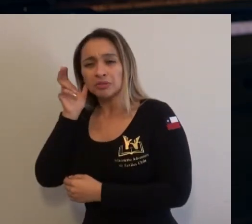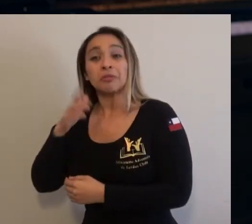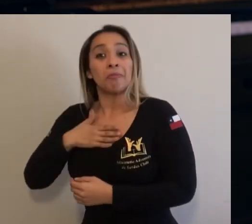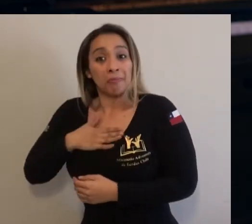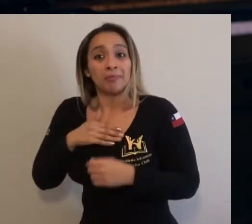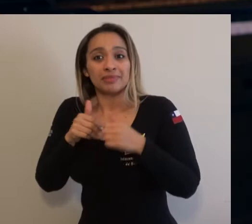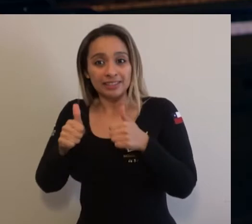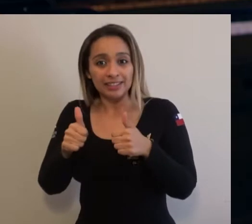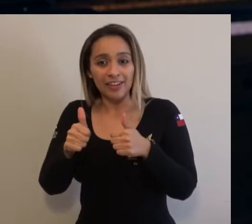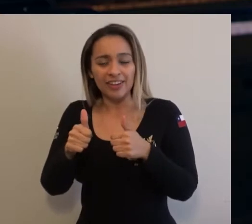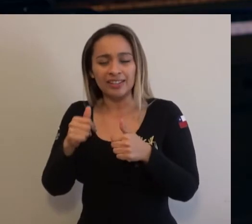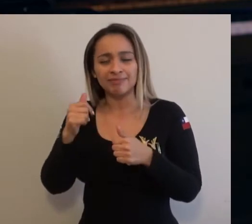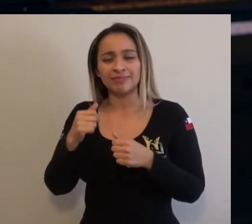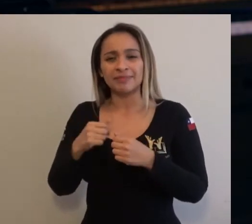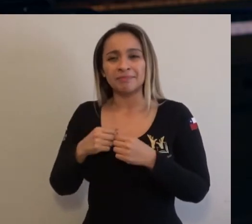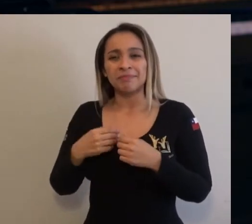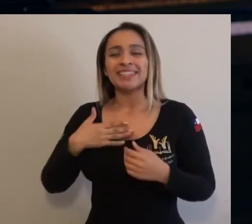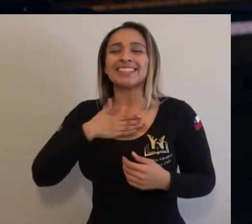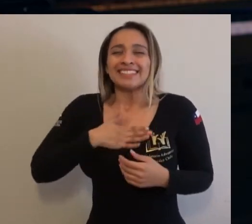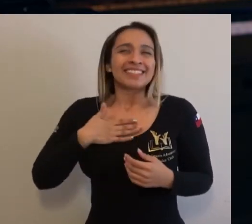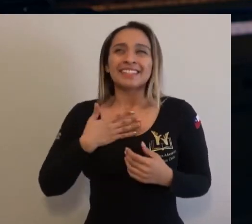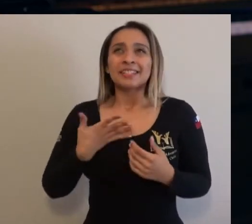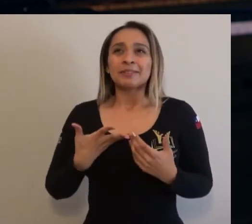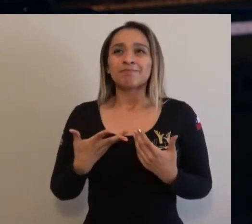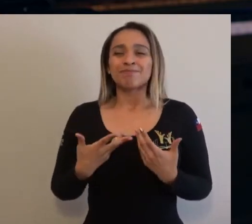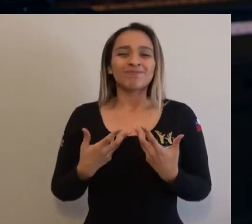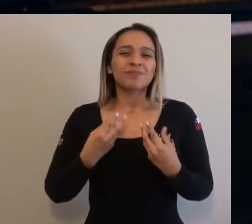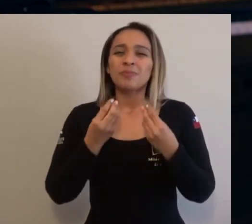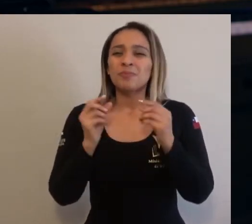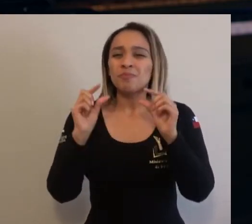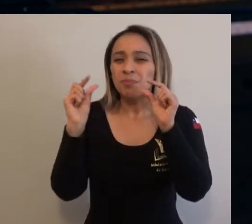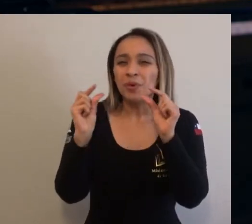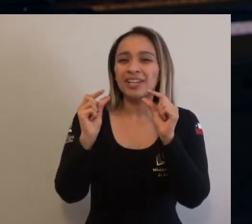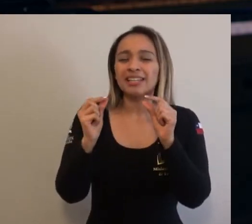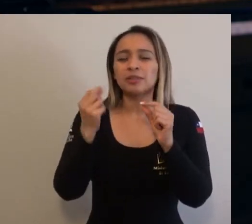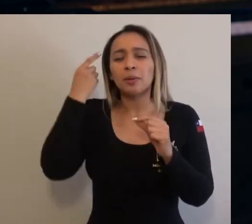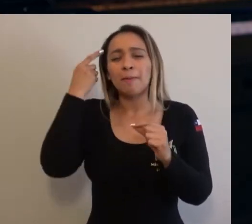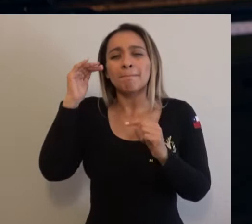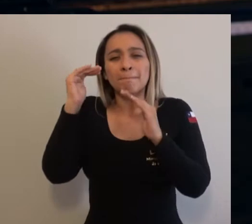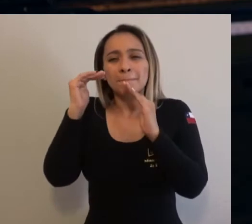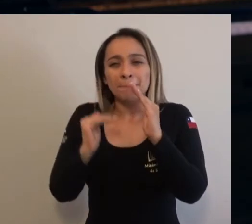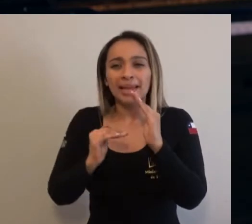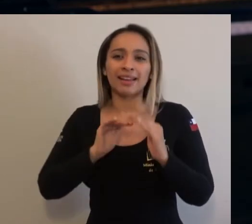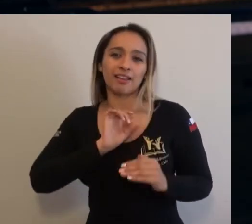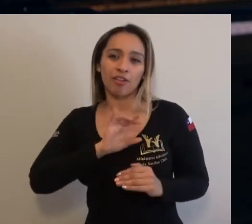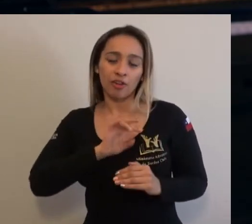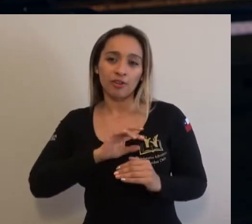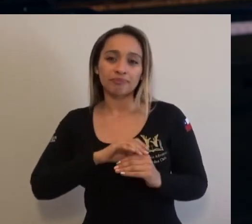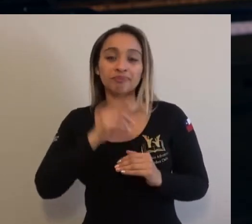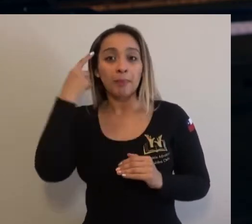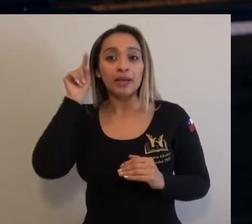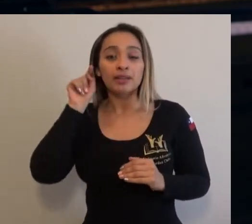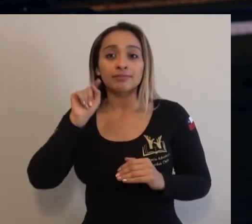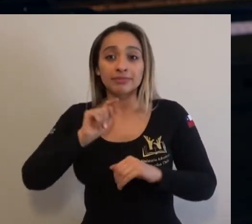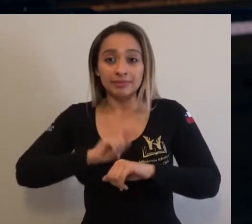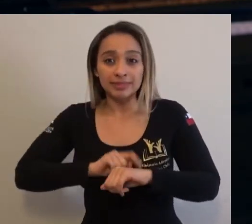hacía bien escuchar la palabra de Dios, me, me hacía sentir un poco menos adolorida.